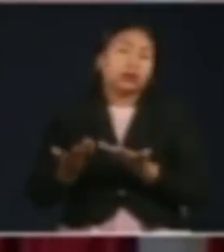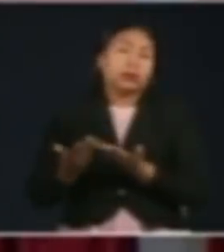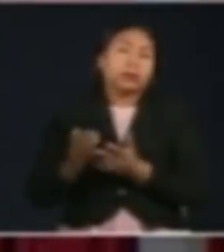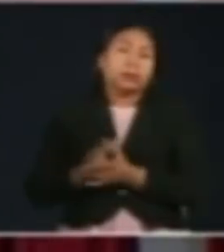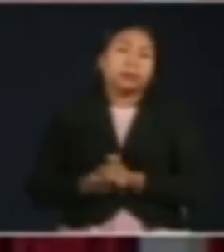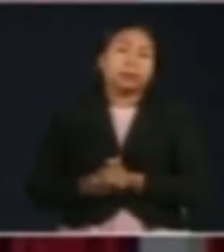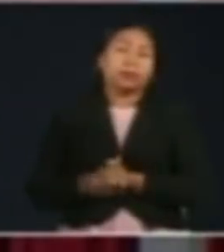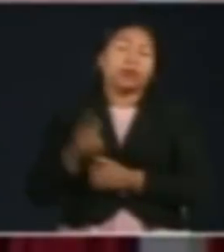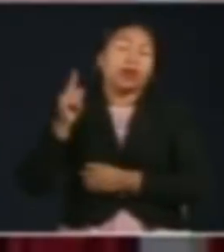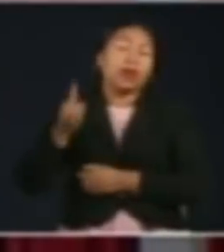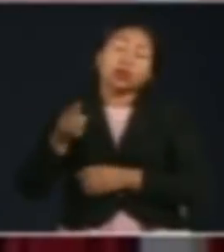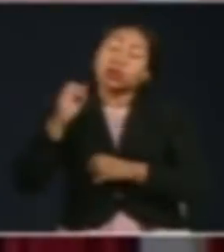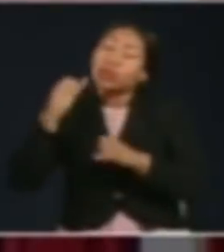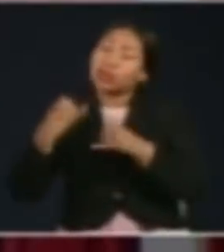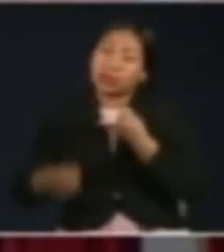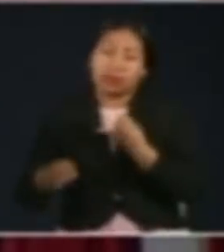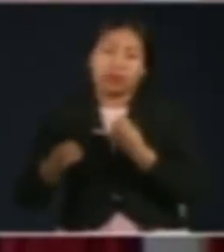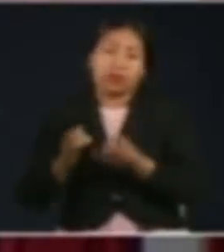Eso tiene que acabarse.